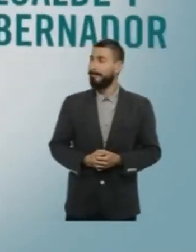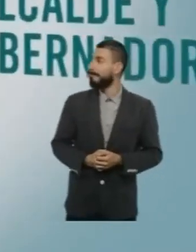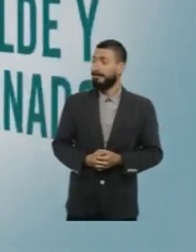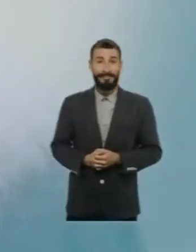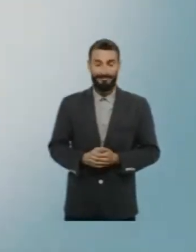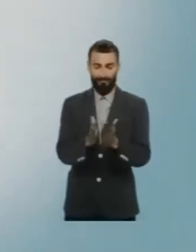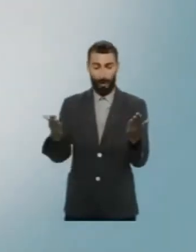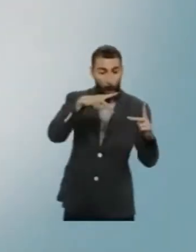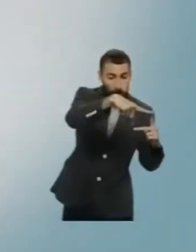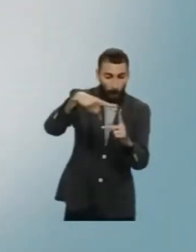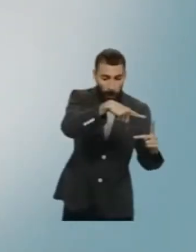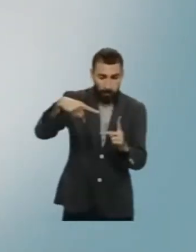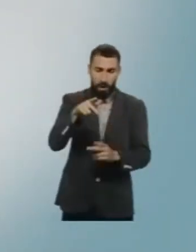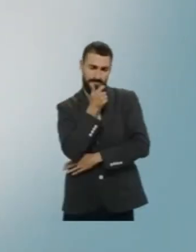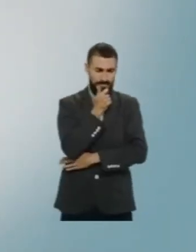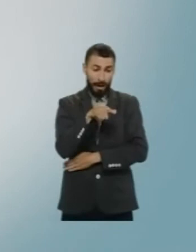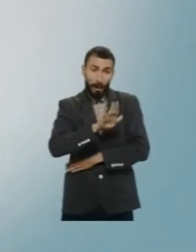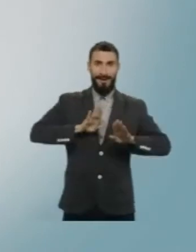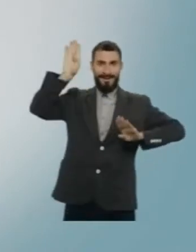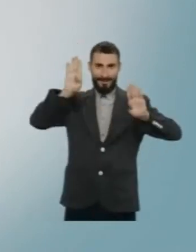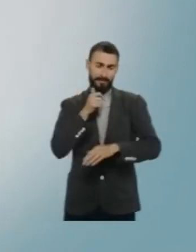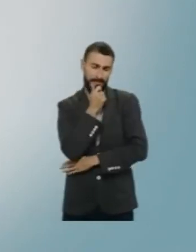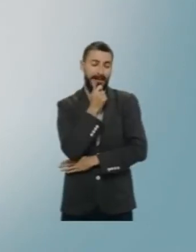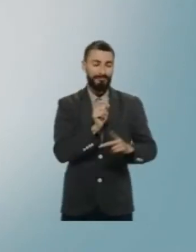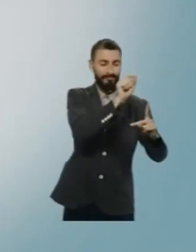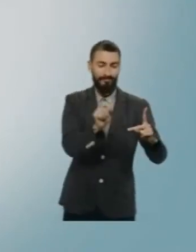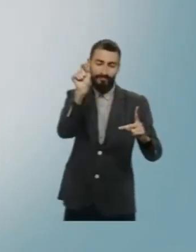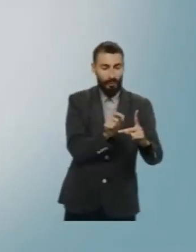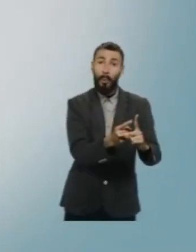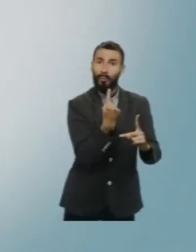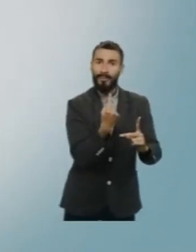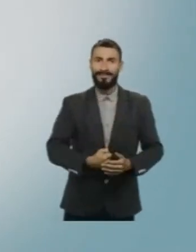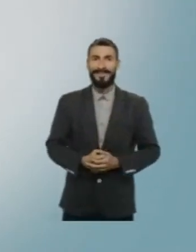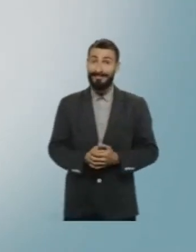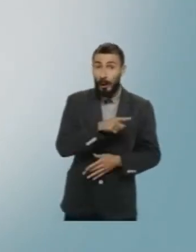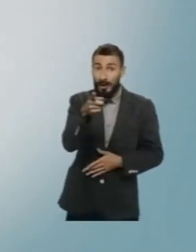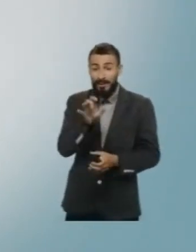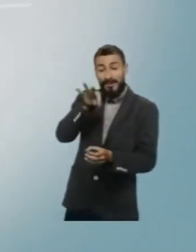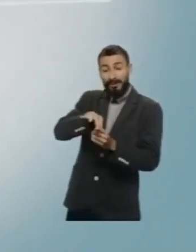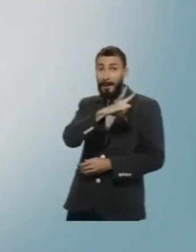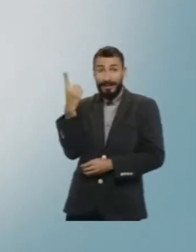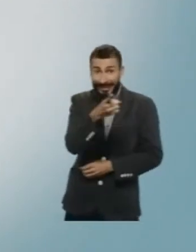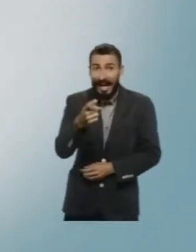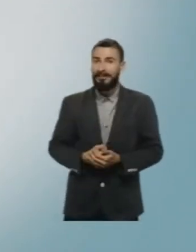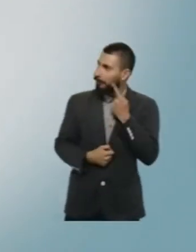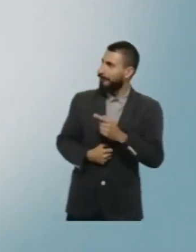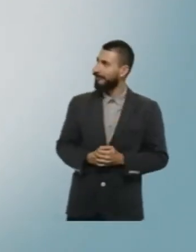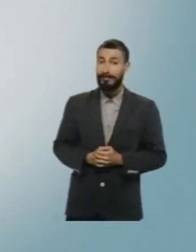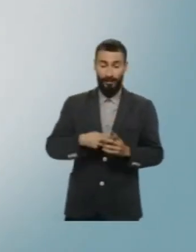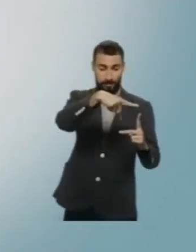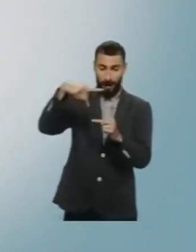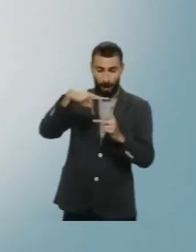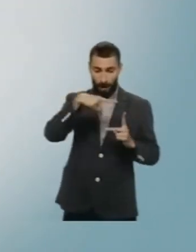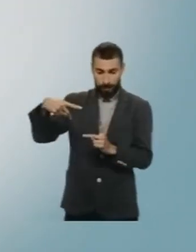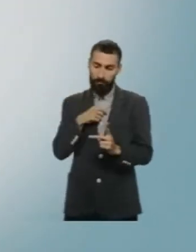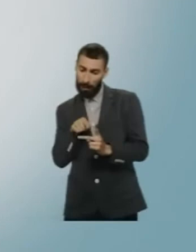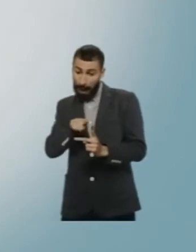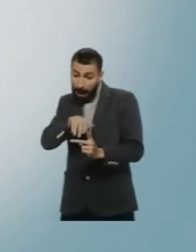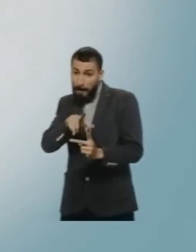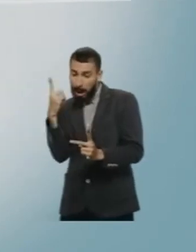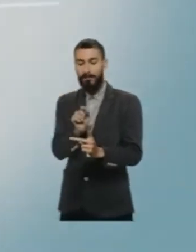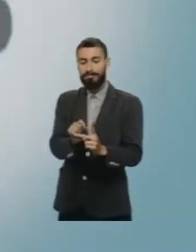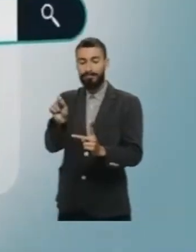así. Marca solo el candidato de tu preferencia. Si quieres votar en blanco, solo marca la casilla de voto en